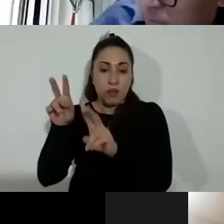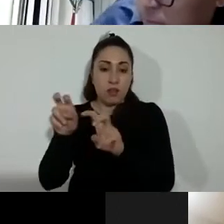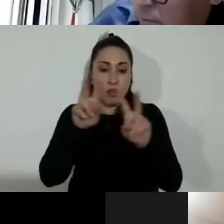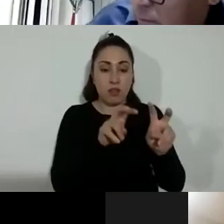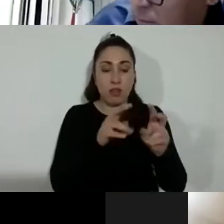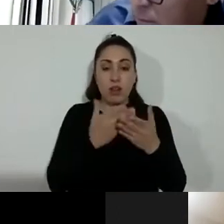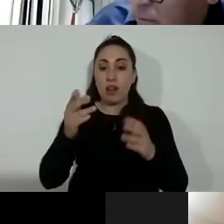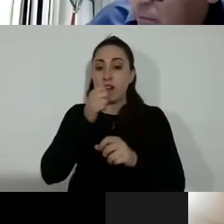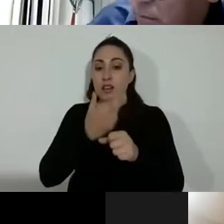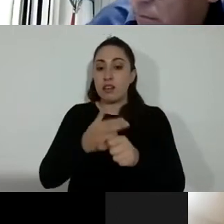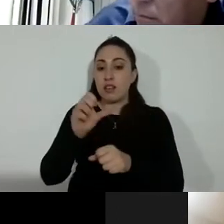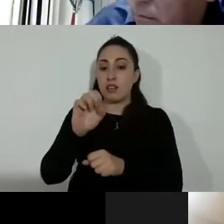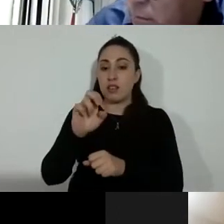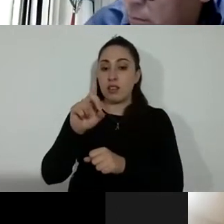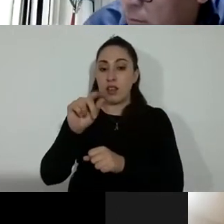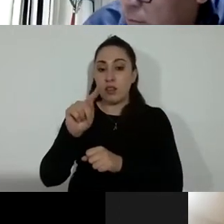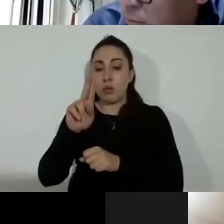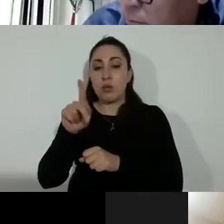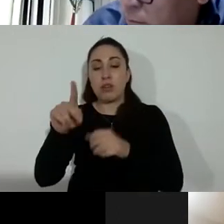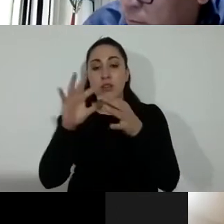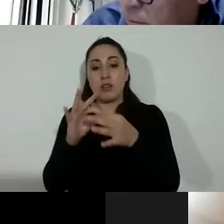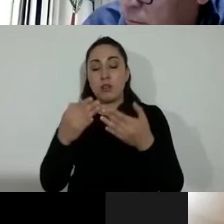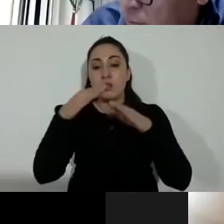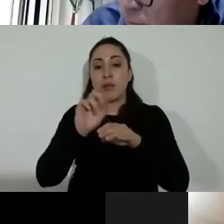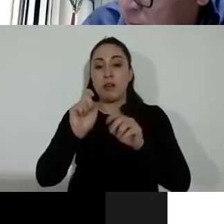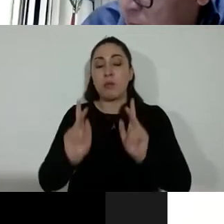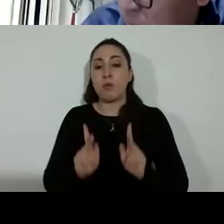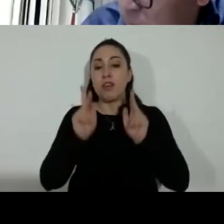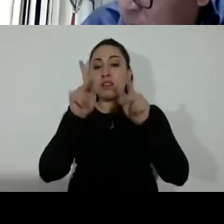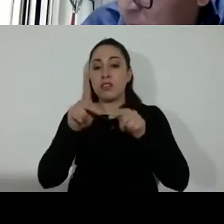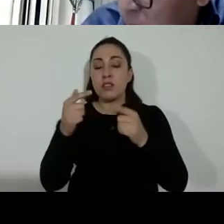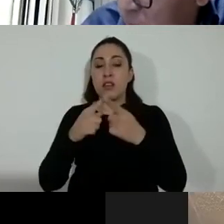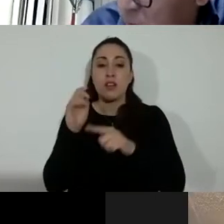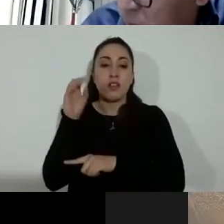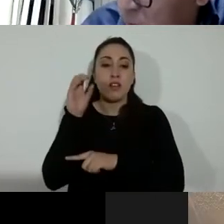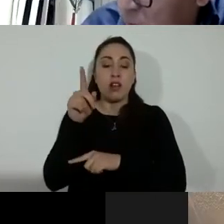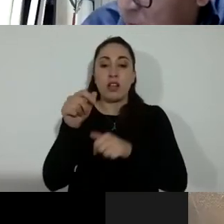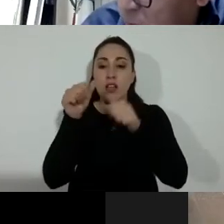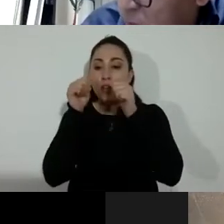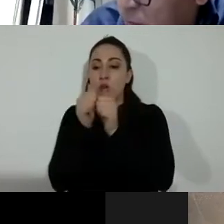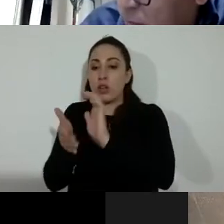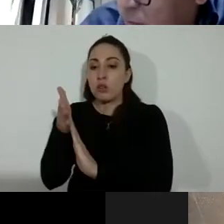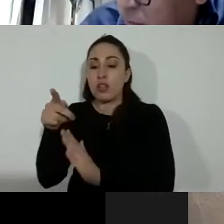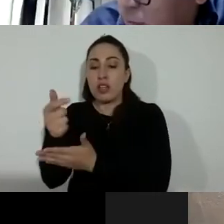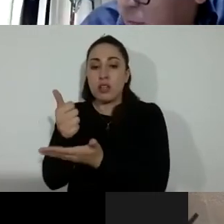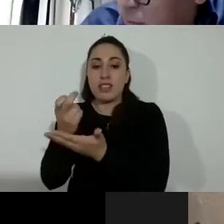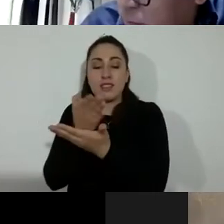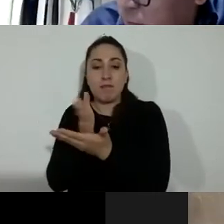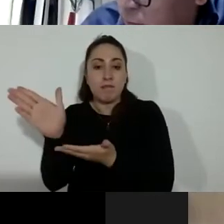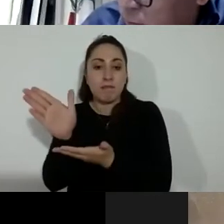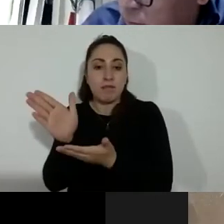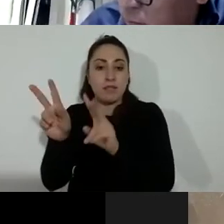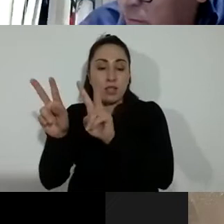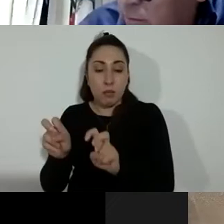elementos como puentes, semáforos, mobiliario urbano, entre otros, que atienden a la construcción de la ciudad, es decir, es otro tema completamente. Por eso es